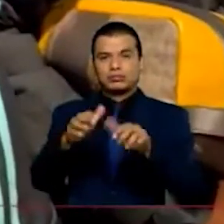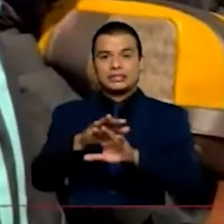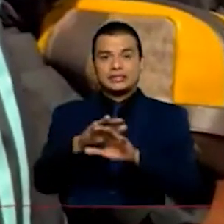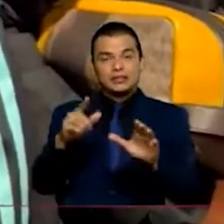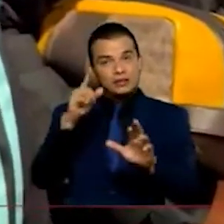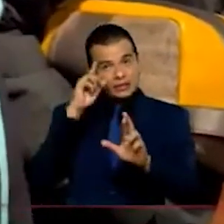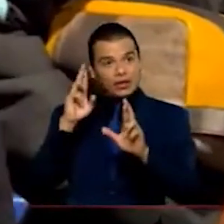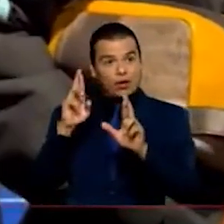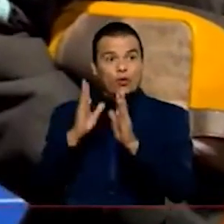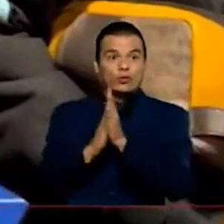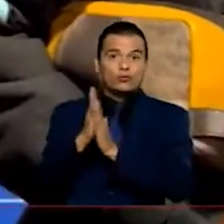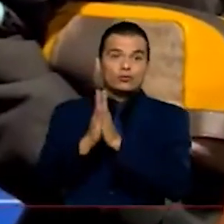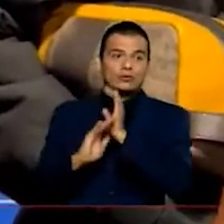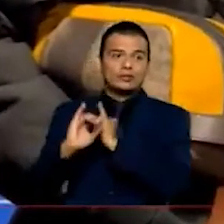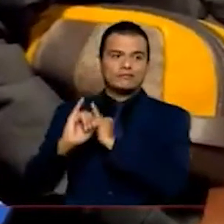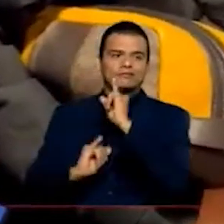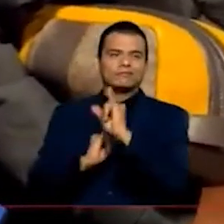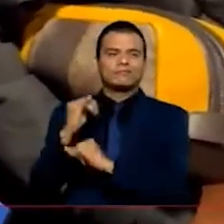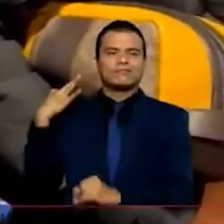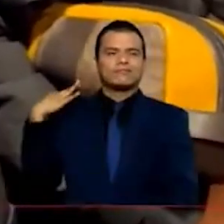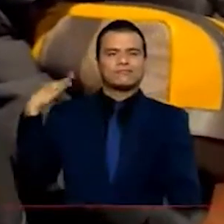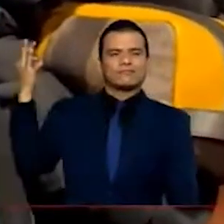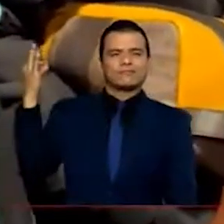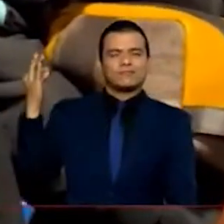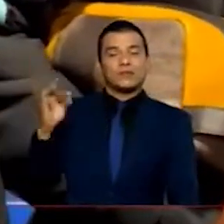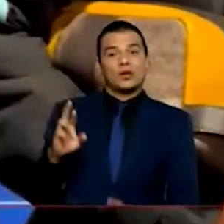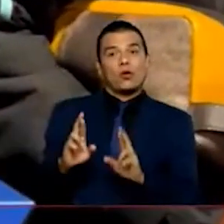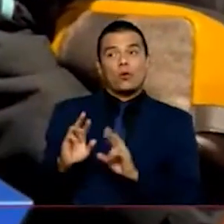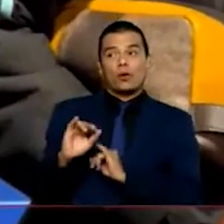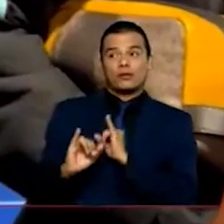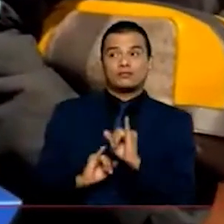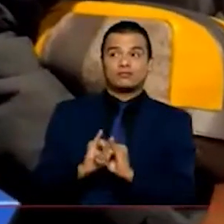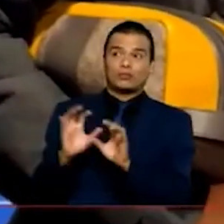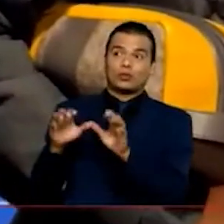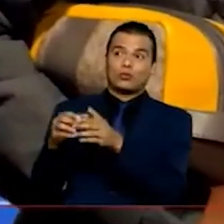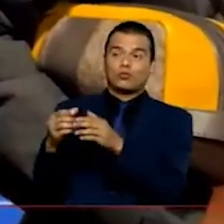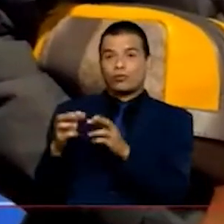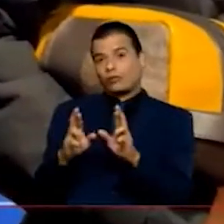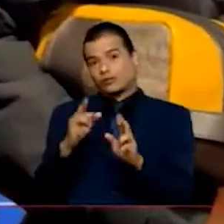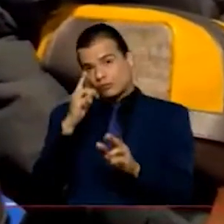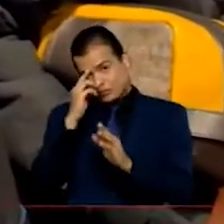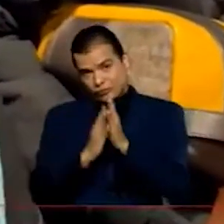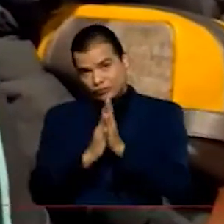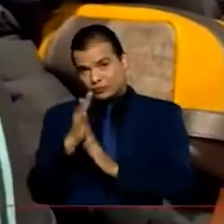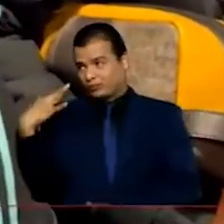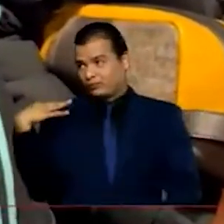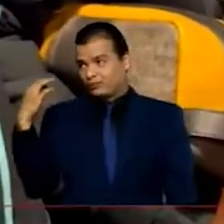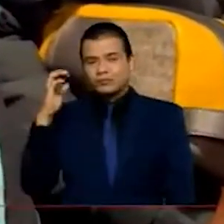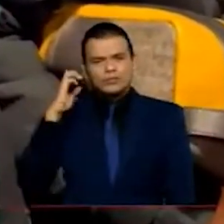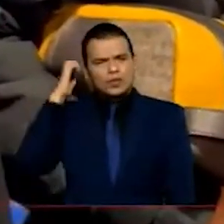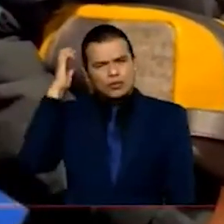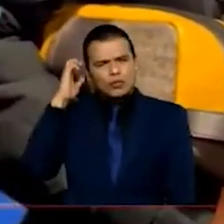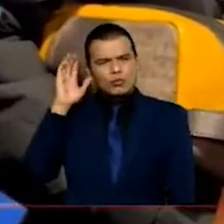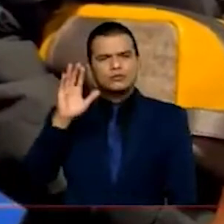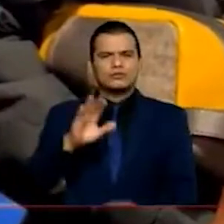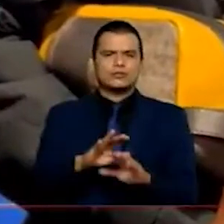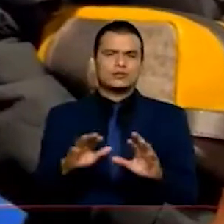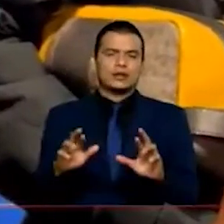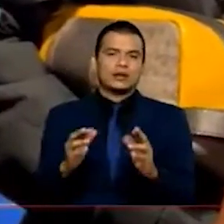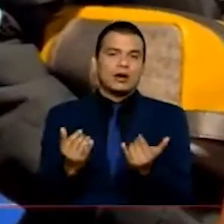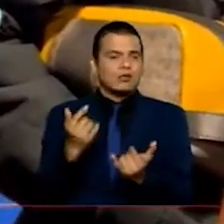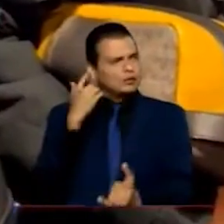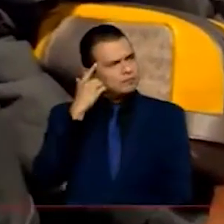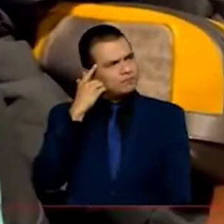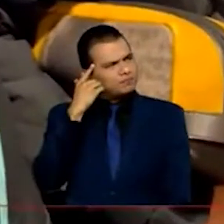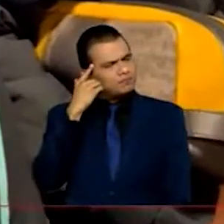Pues claramente, como todos, el sueño de todos es llegar al fútbol europeo, pero pues ahora estoy